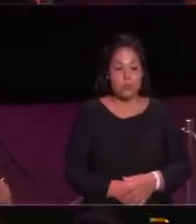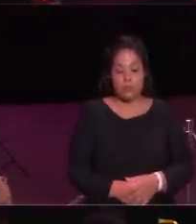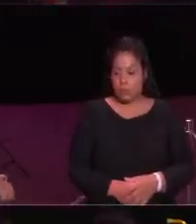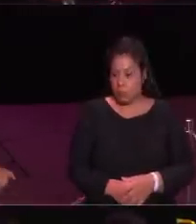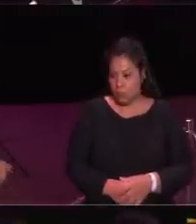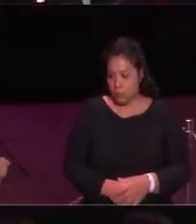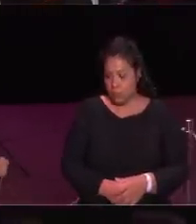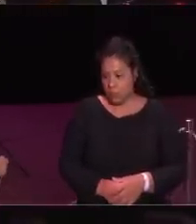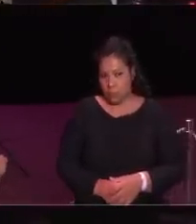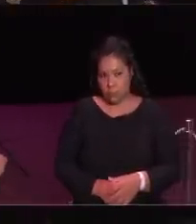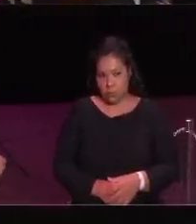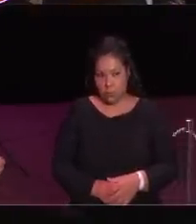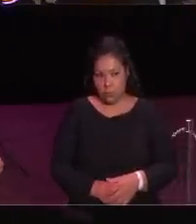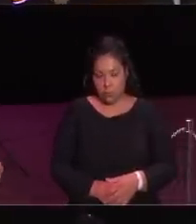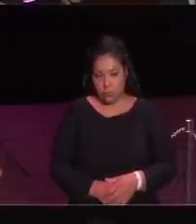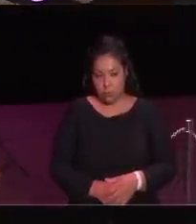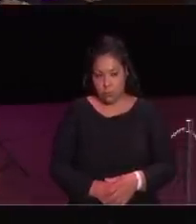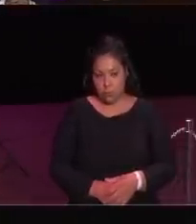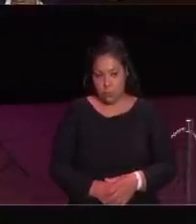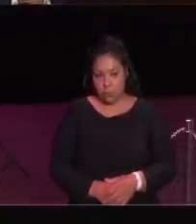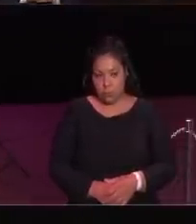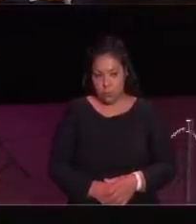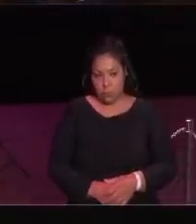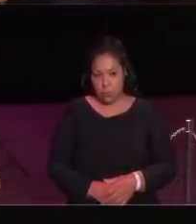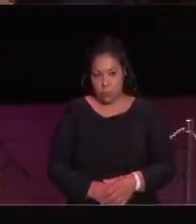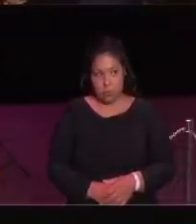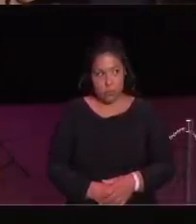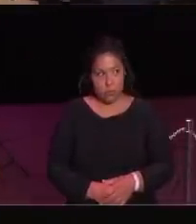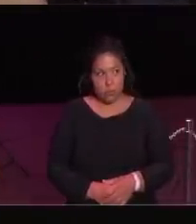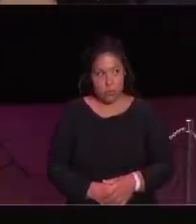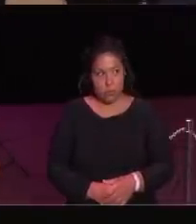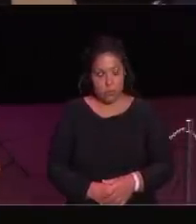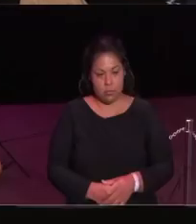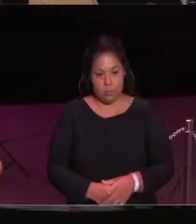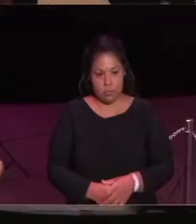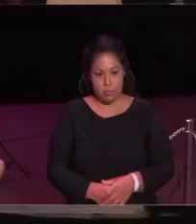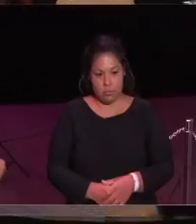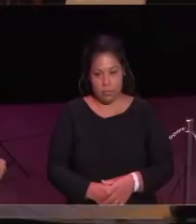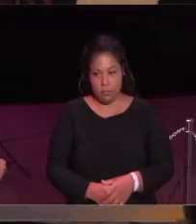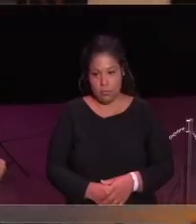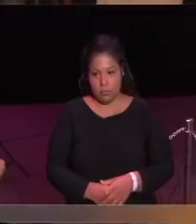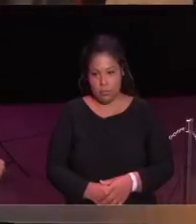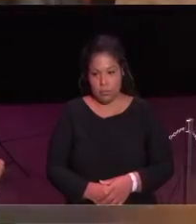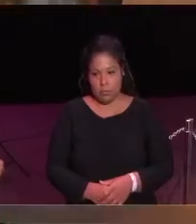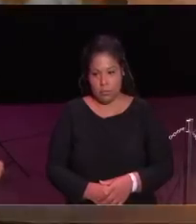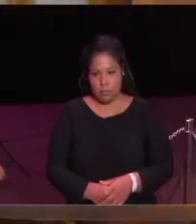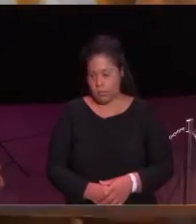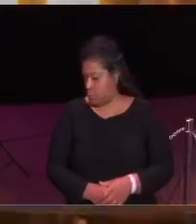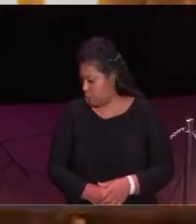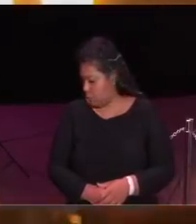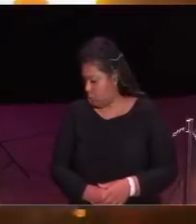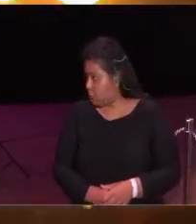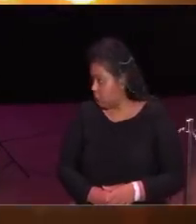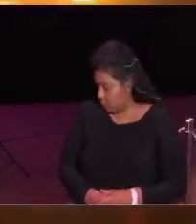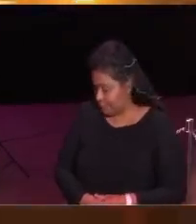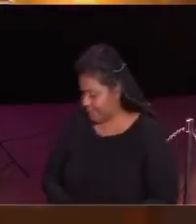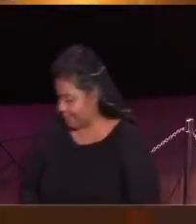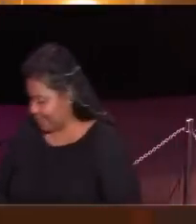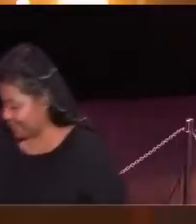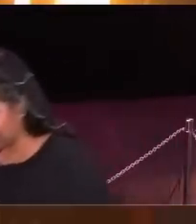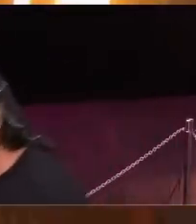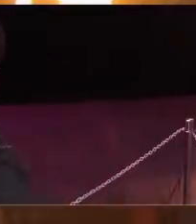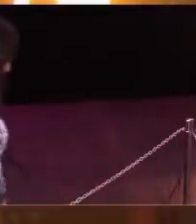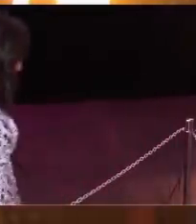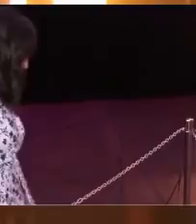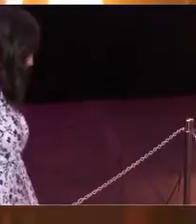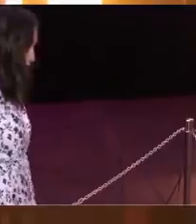Come on, let's clap a little louder than that if you have a reason to be thankful to God. Si tiene motivo por qué darle gracias a Dios, de un aplauso a ese más fuerte,